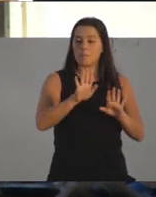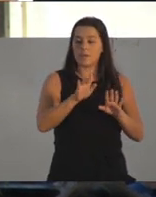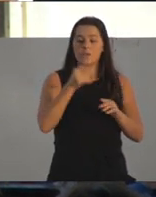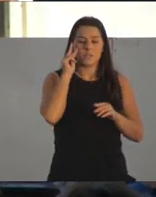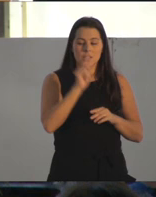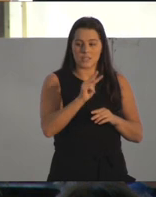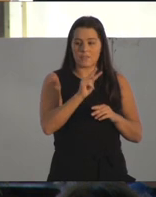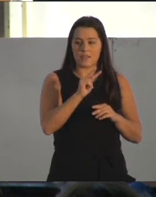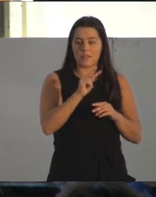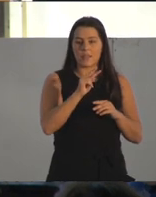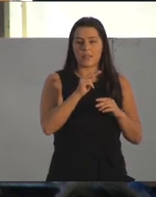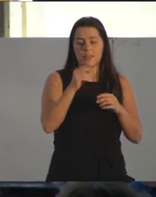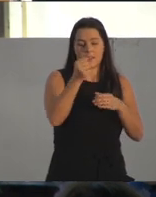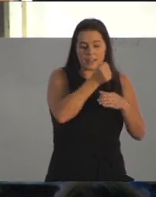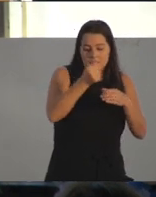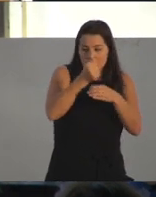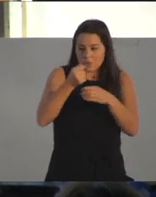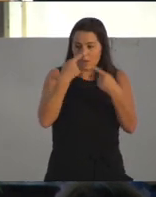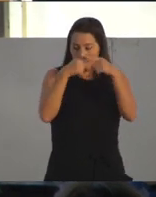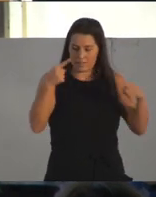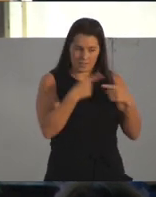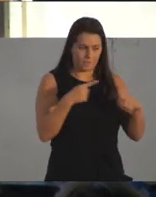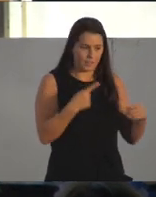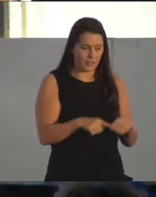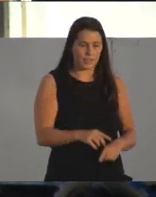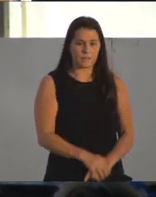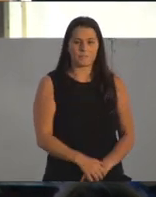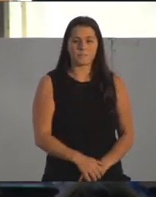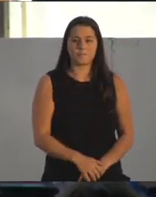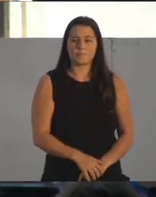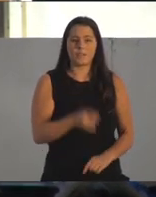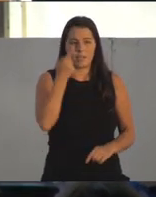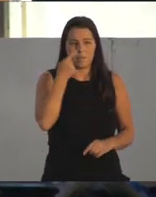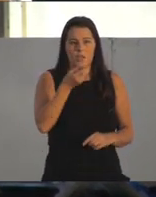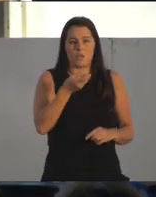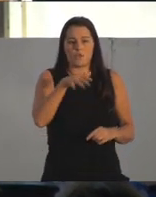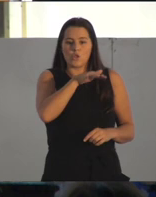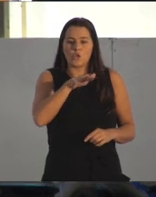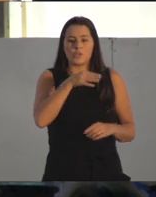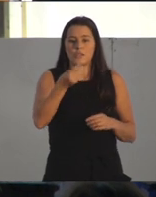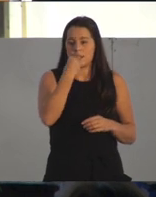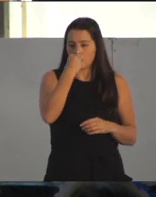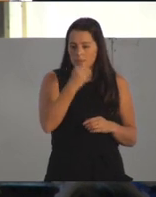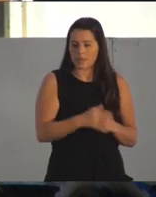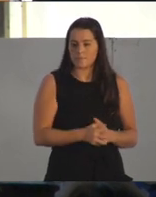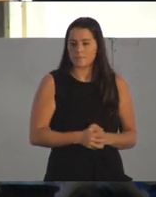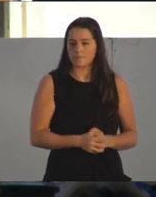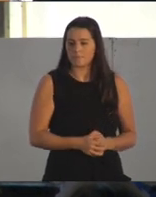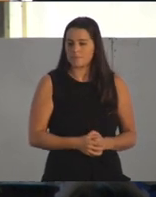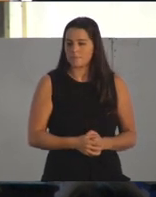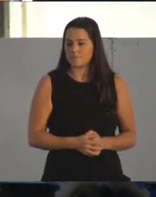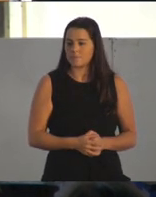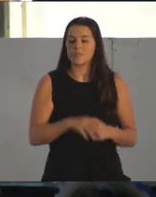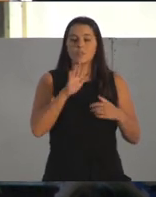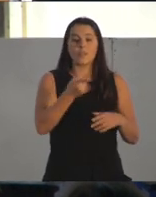texturas. Y vamos a ver en cada momento qué es lo que está pasando con ese alimento, dónde va. El abordaje también es multidisciplinar,